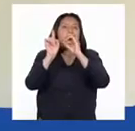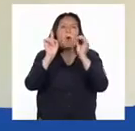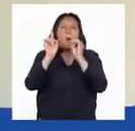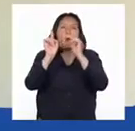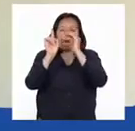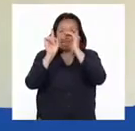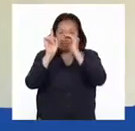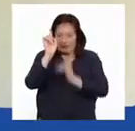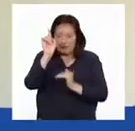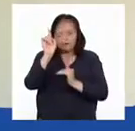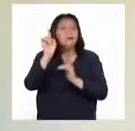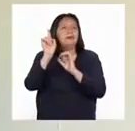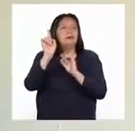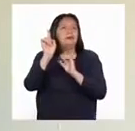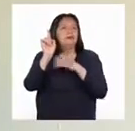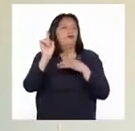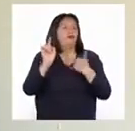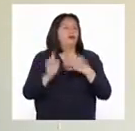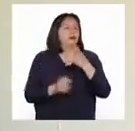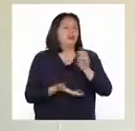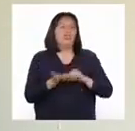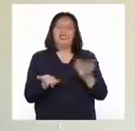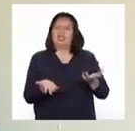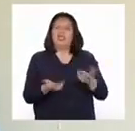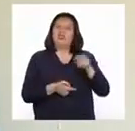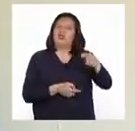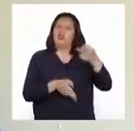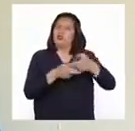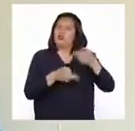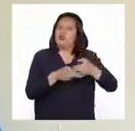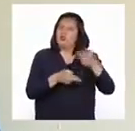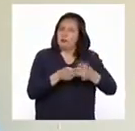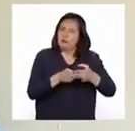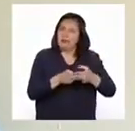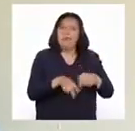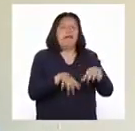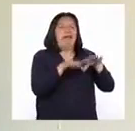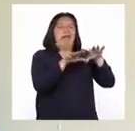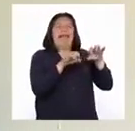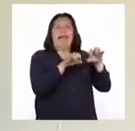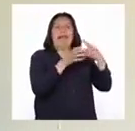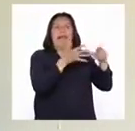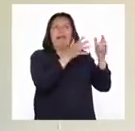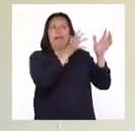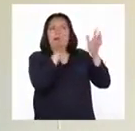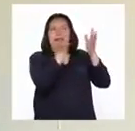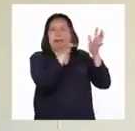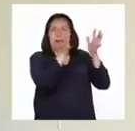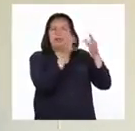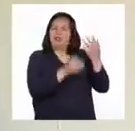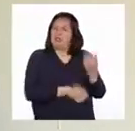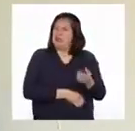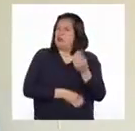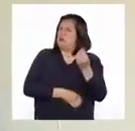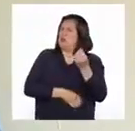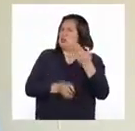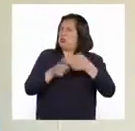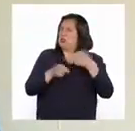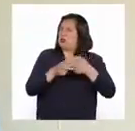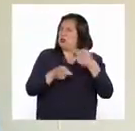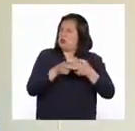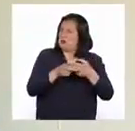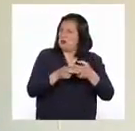por debajo de 0 grados. Esto es lo que denominamos una helada meteorológica. ¿Pero por qué le